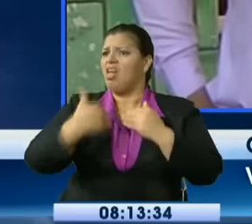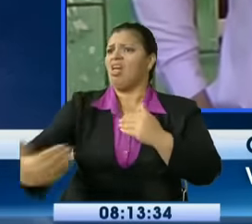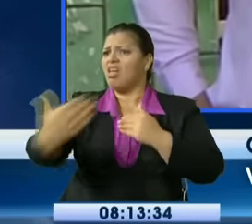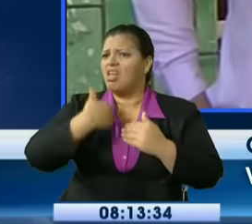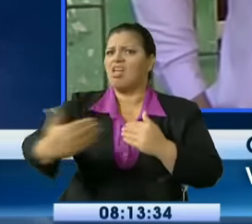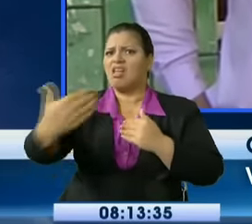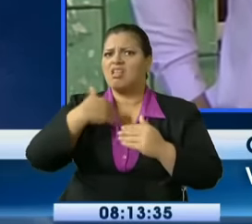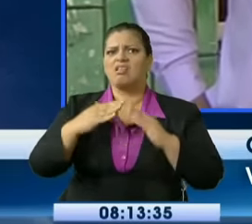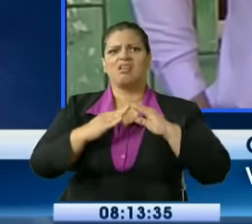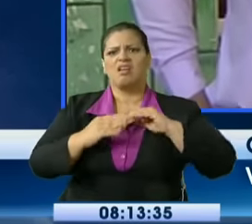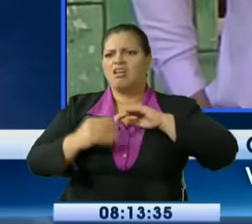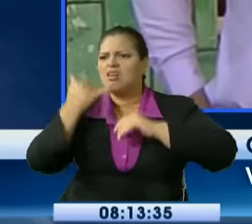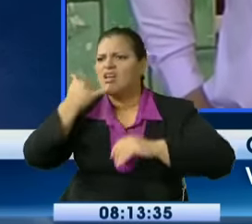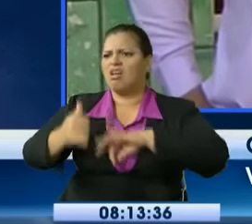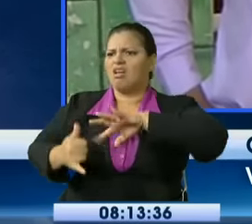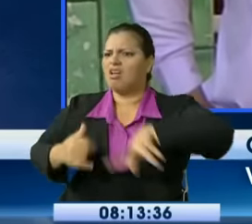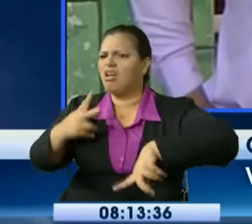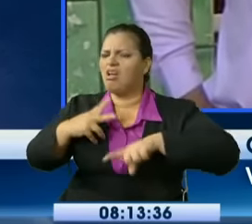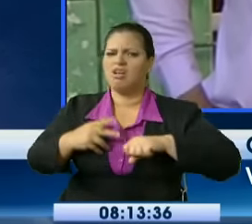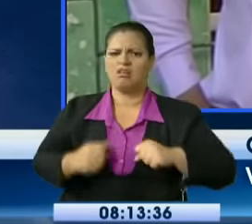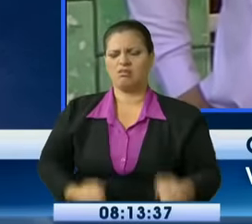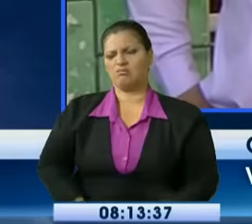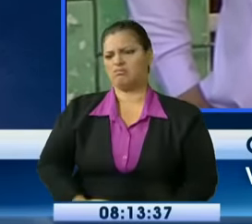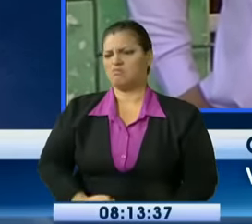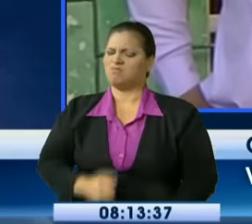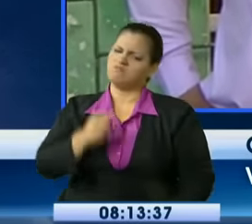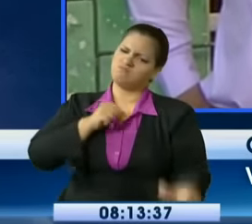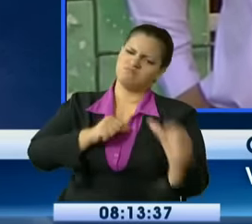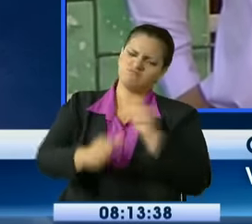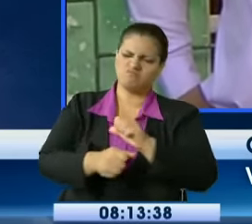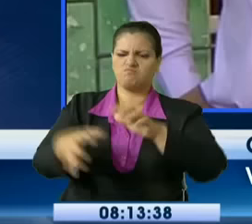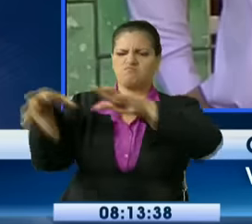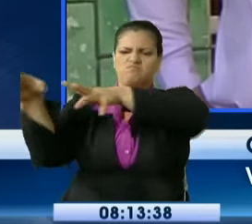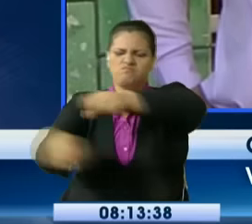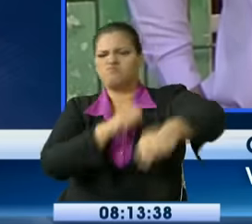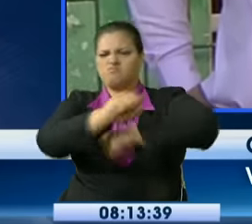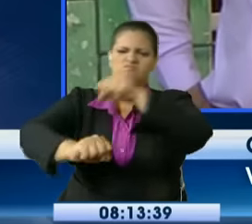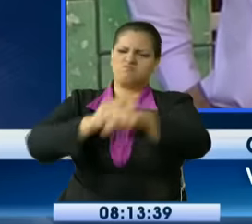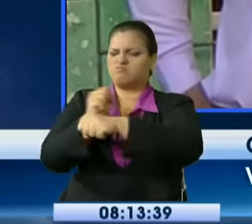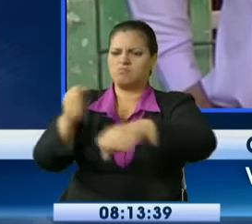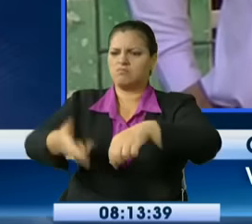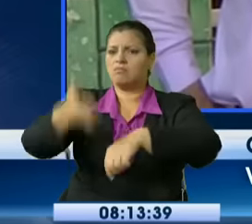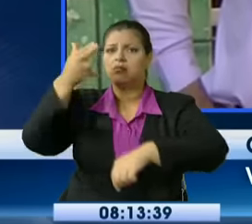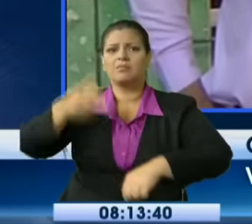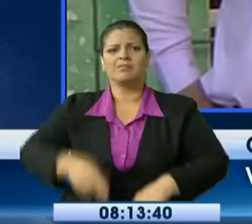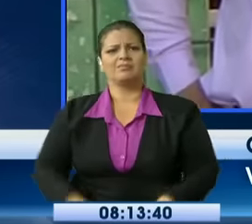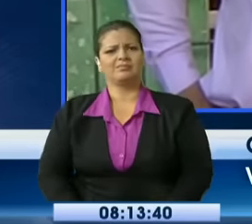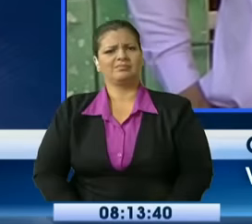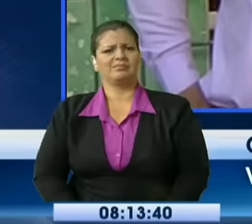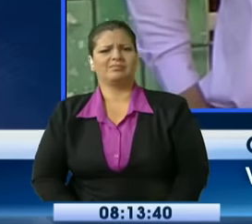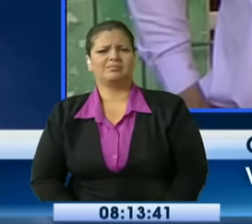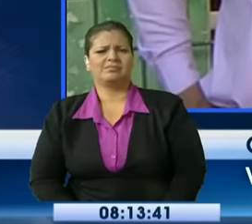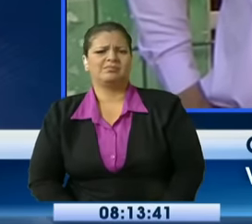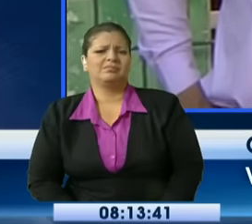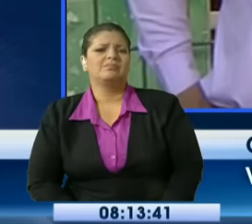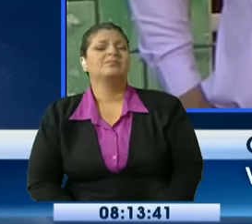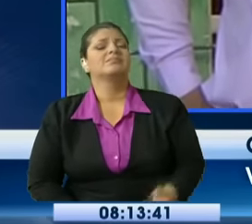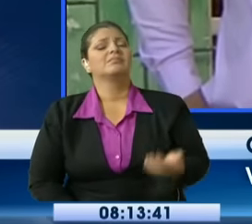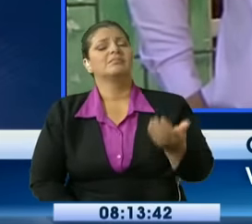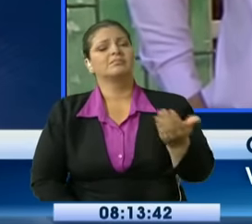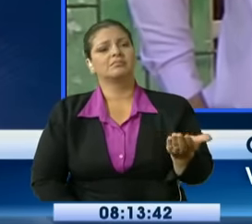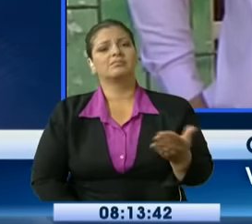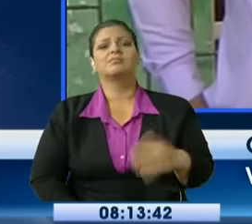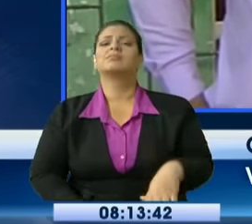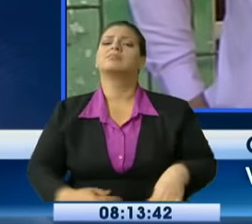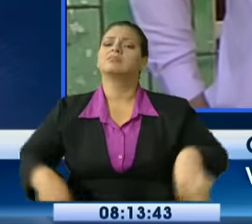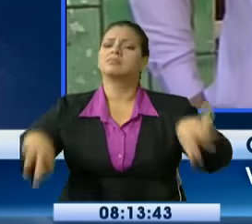De todas maneras, la DINASED está investigando el móvil de este crimen, porque hay varias... El móvil real. Exacto. Eso es lo que tiene que aparecer, el móvil real. Para